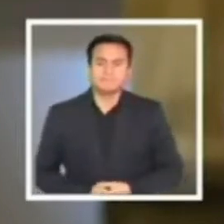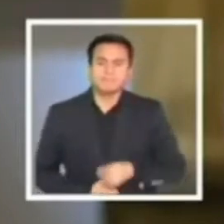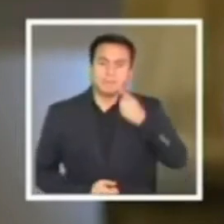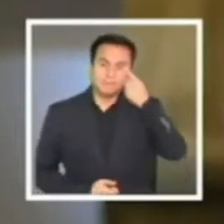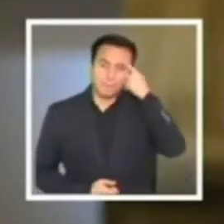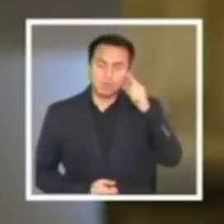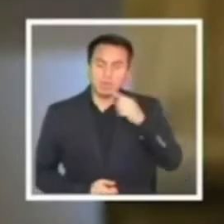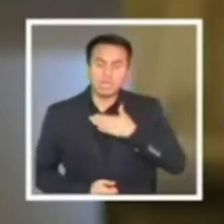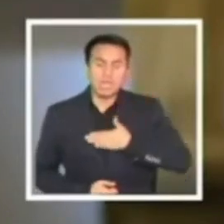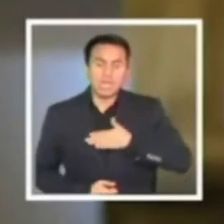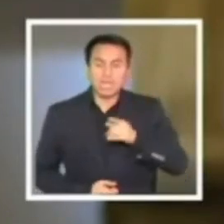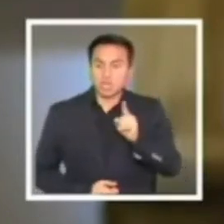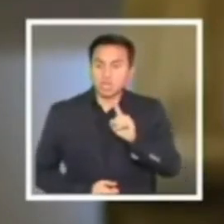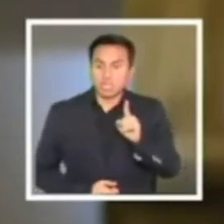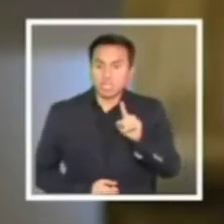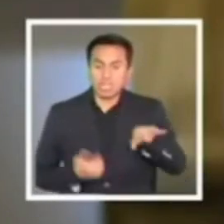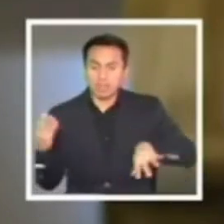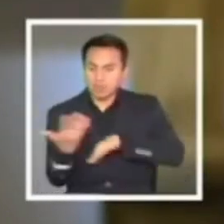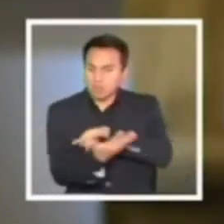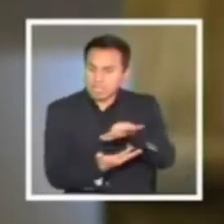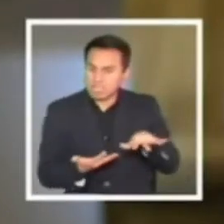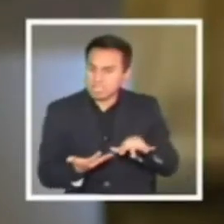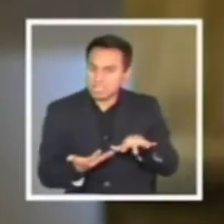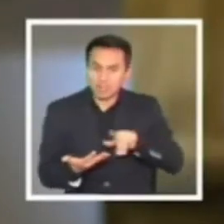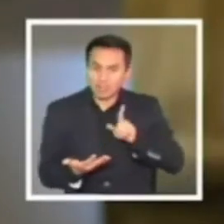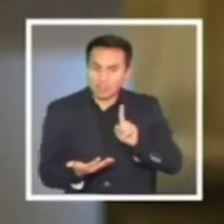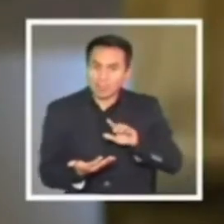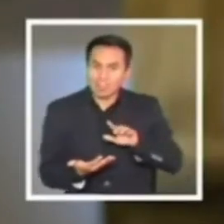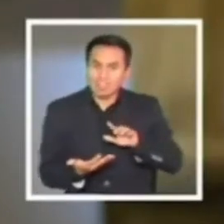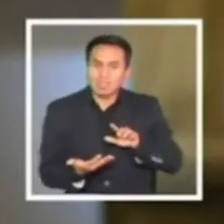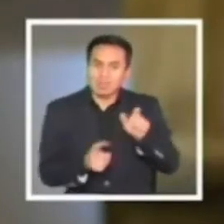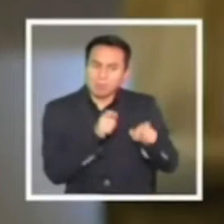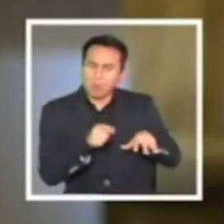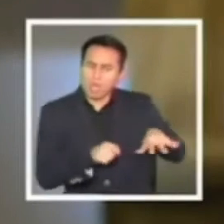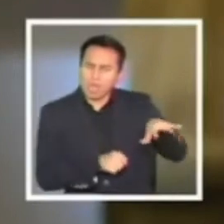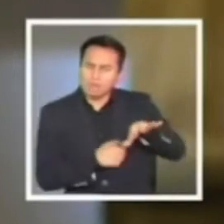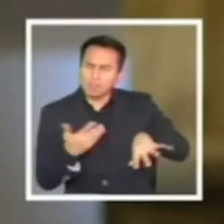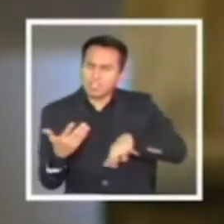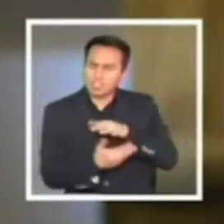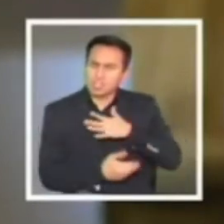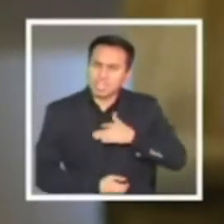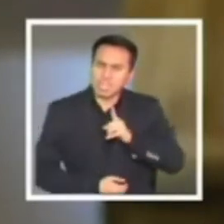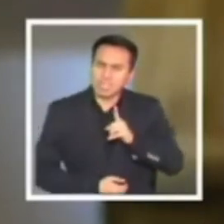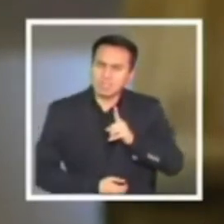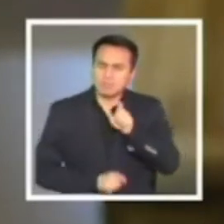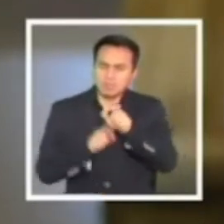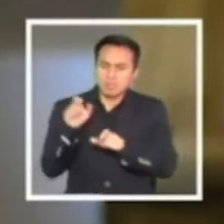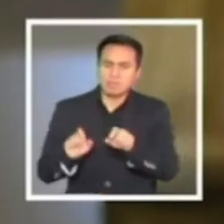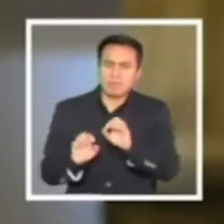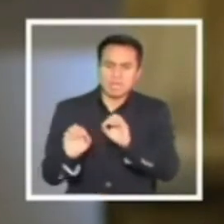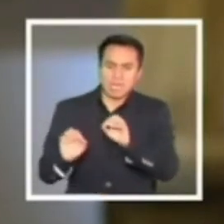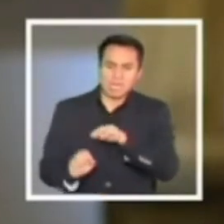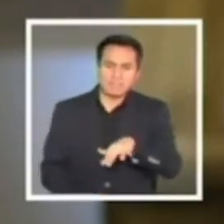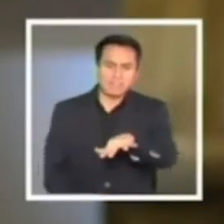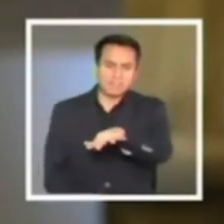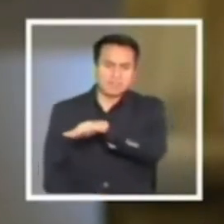pero el que no quiere la violencia para su pueblo ni para nadie